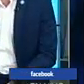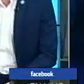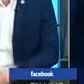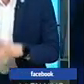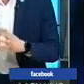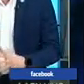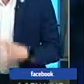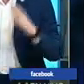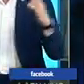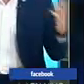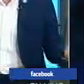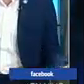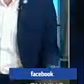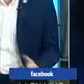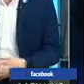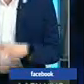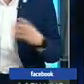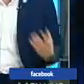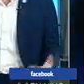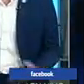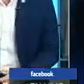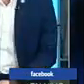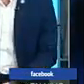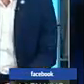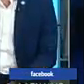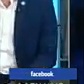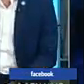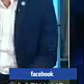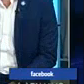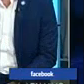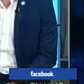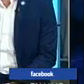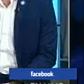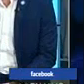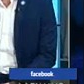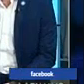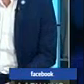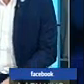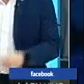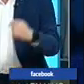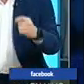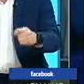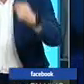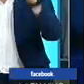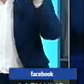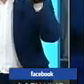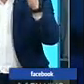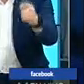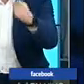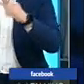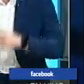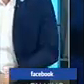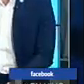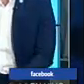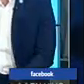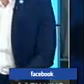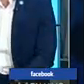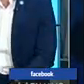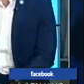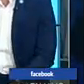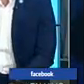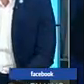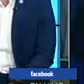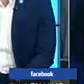centroamericanos estas experiencias y estas vivencias que ha arrojado el plan control territorial y podemos prevenir el